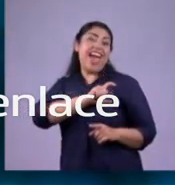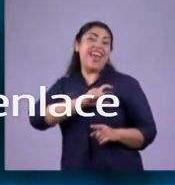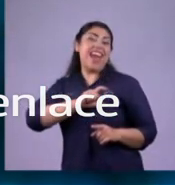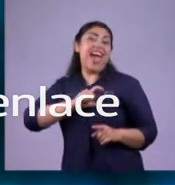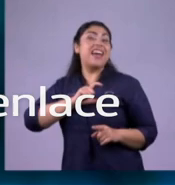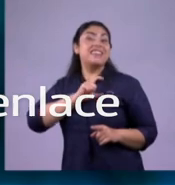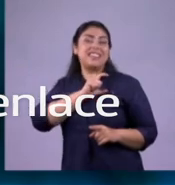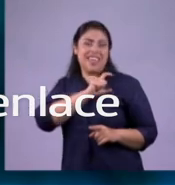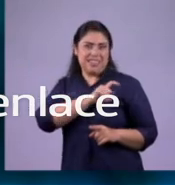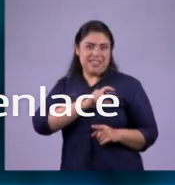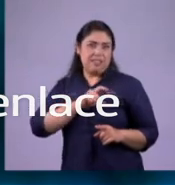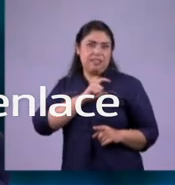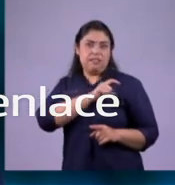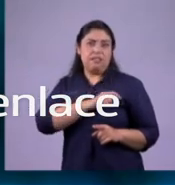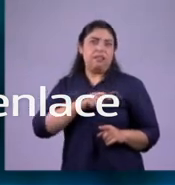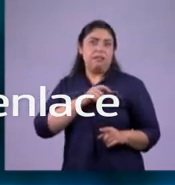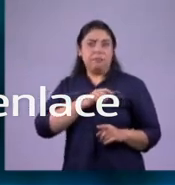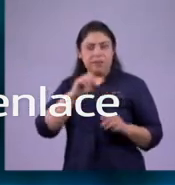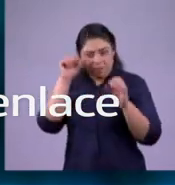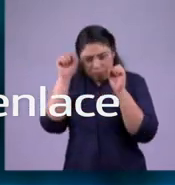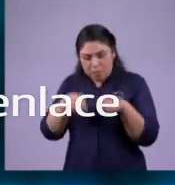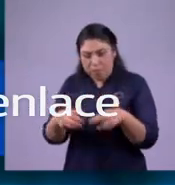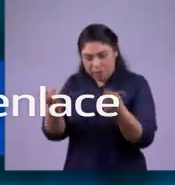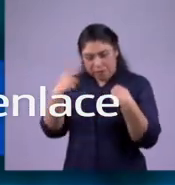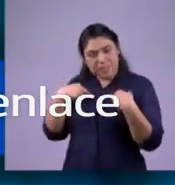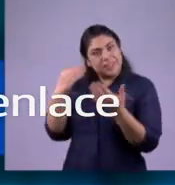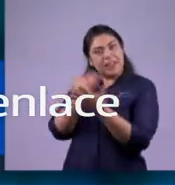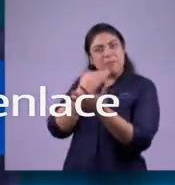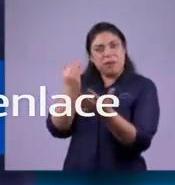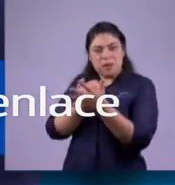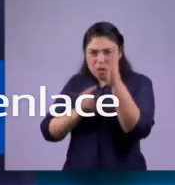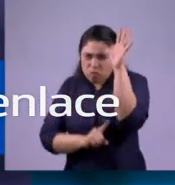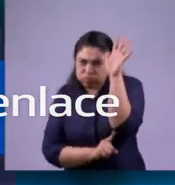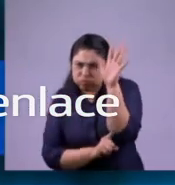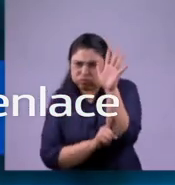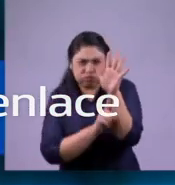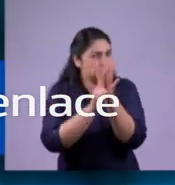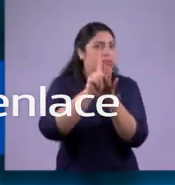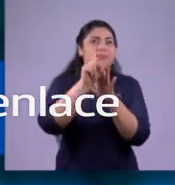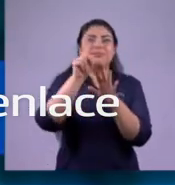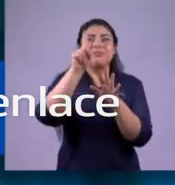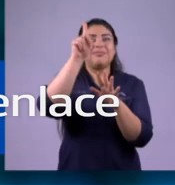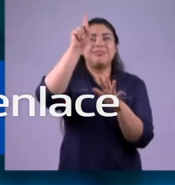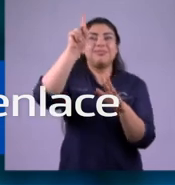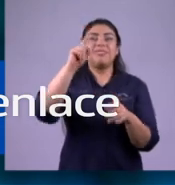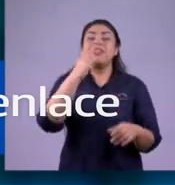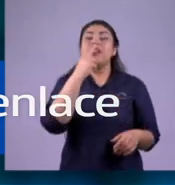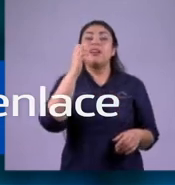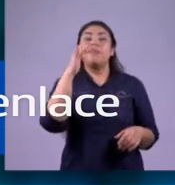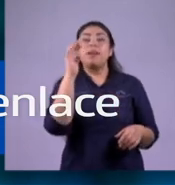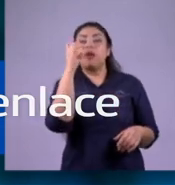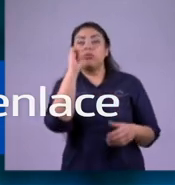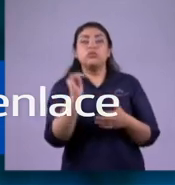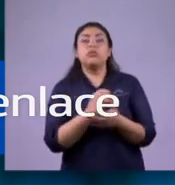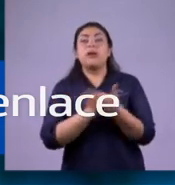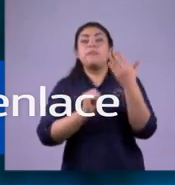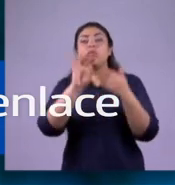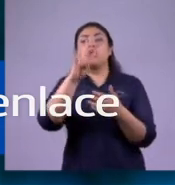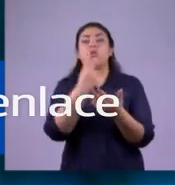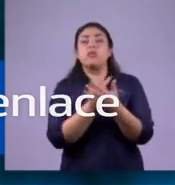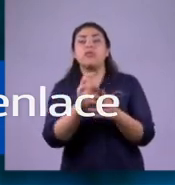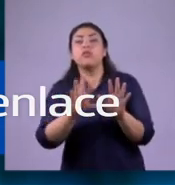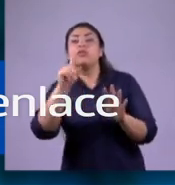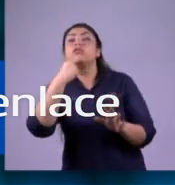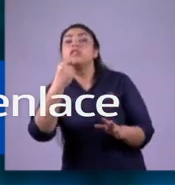tener una mejor tierra para la palabra que dios nos está dando esta palabra del dios según euros 42 se dice que es así porque la palabra de dios